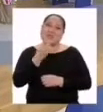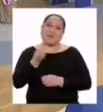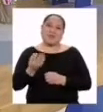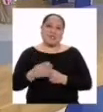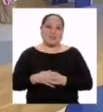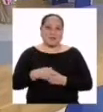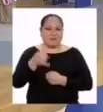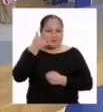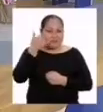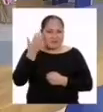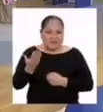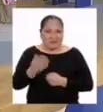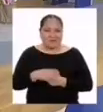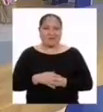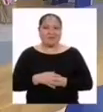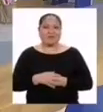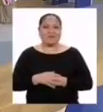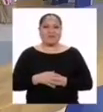a ver si contesta.